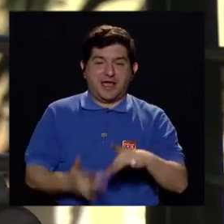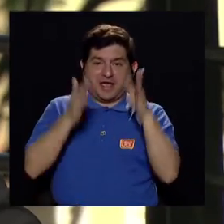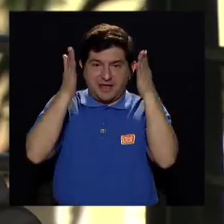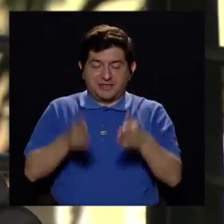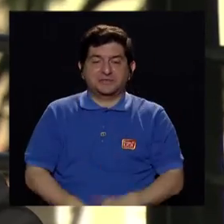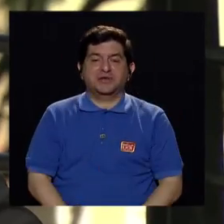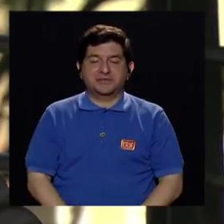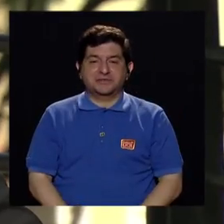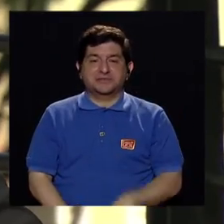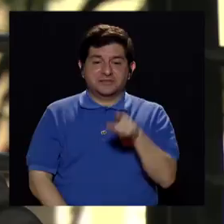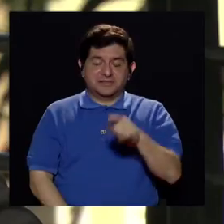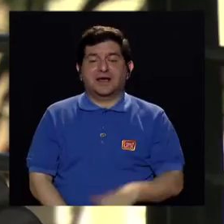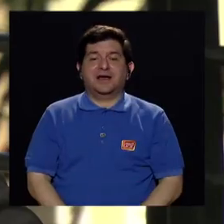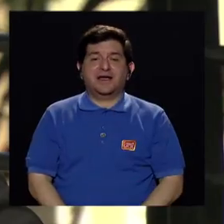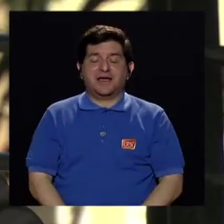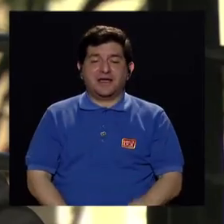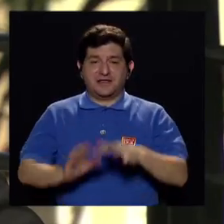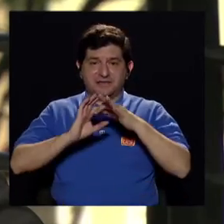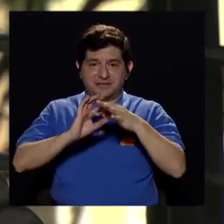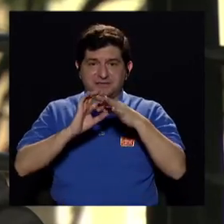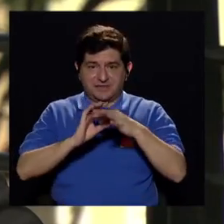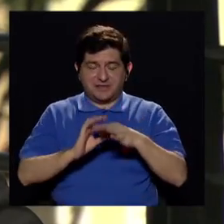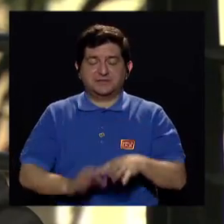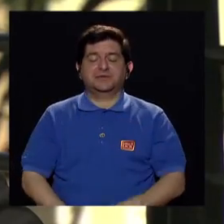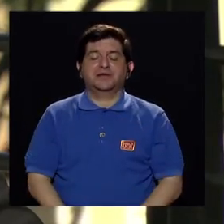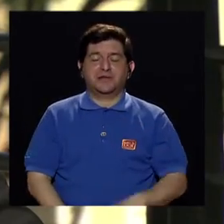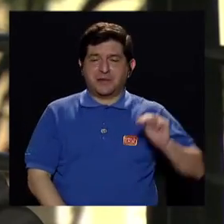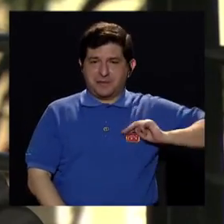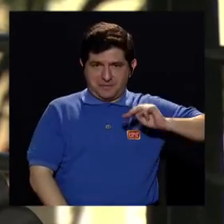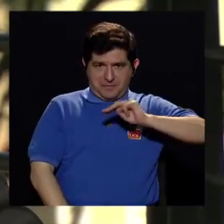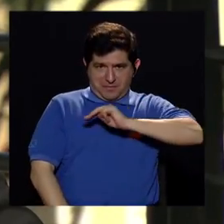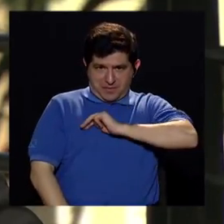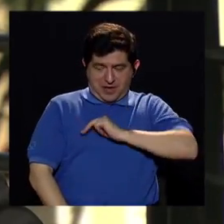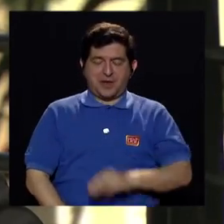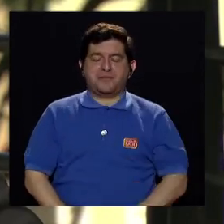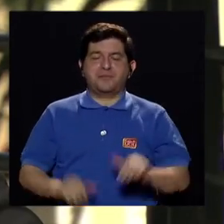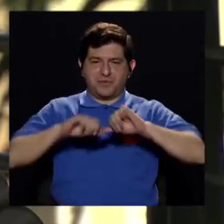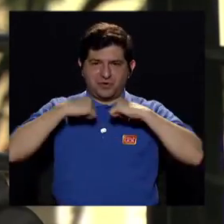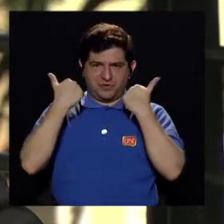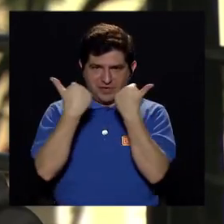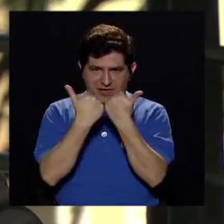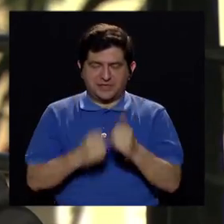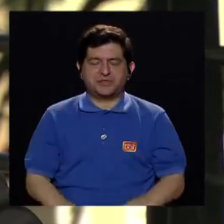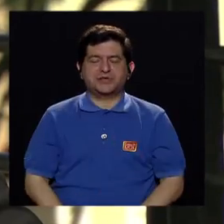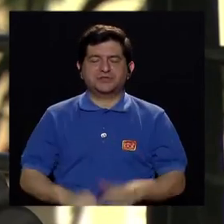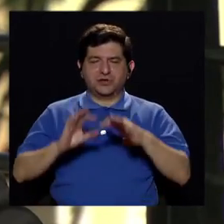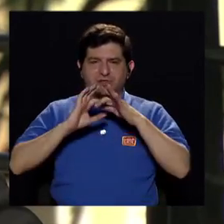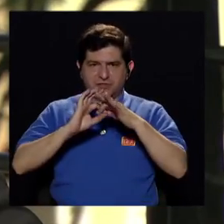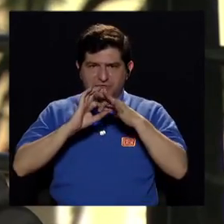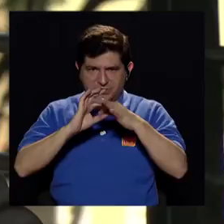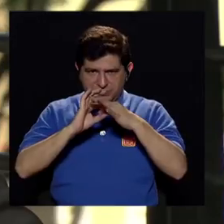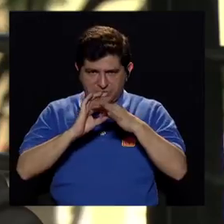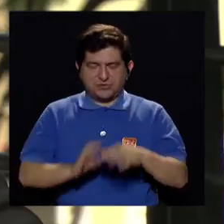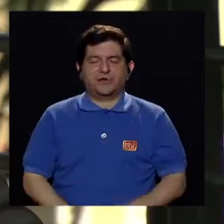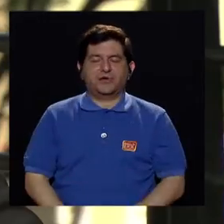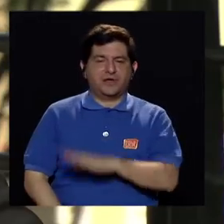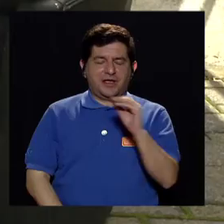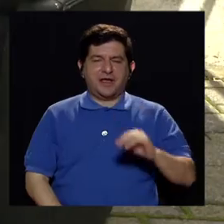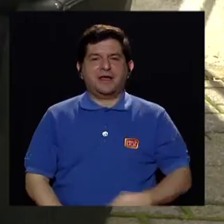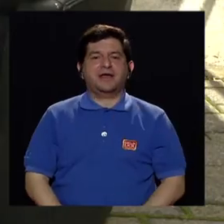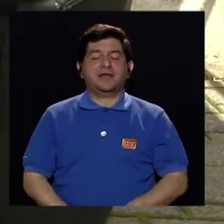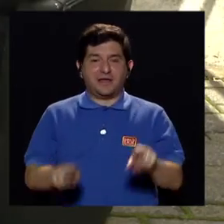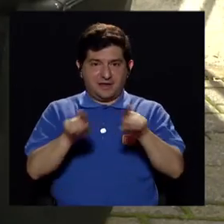en sexología clínica, miembro de la Asociación de Sexología de Costa Rica y del Instituto Iberoamericano de Sexología y es